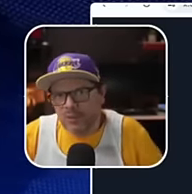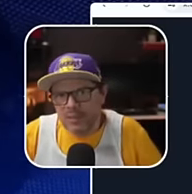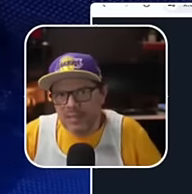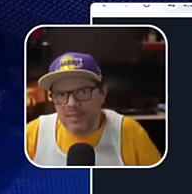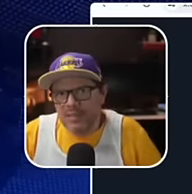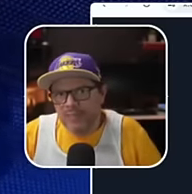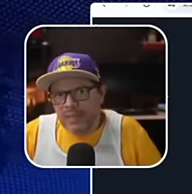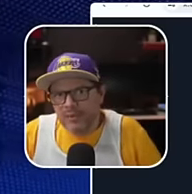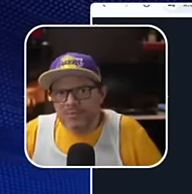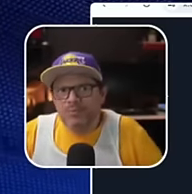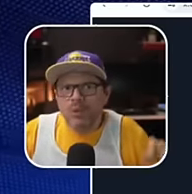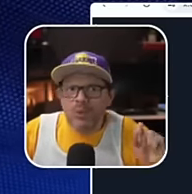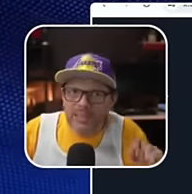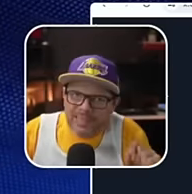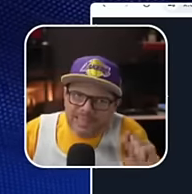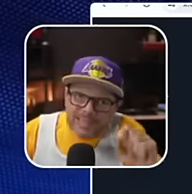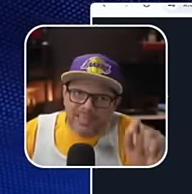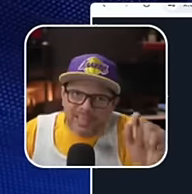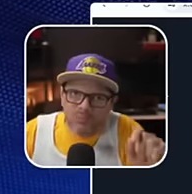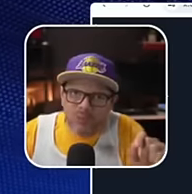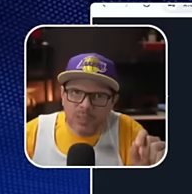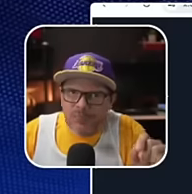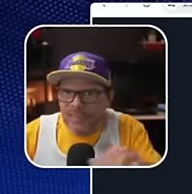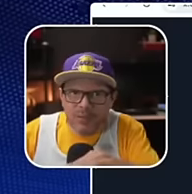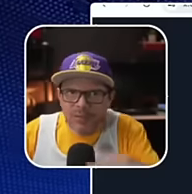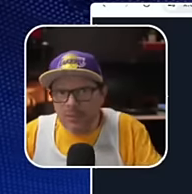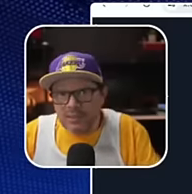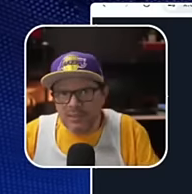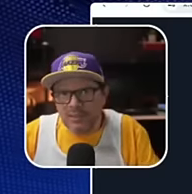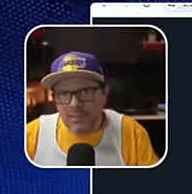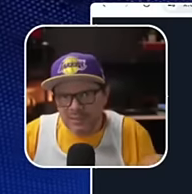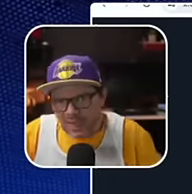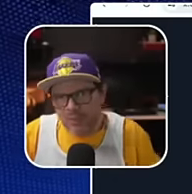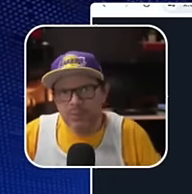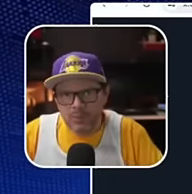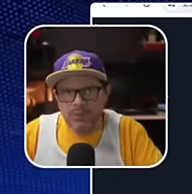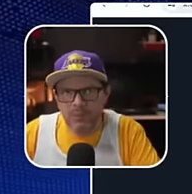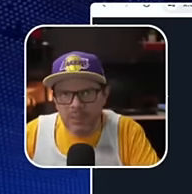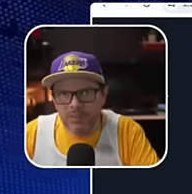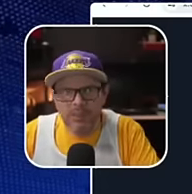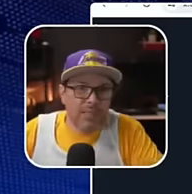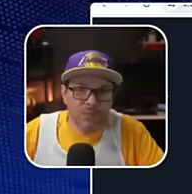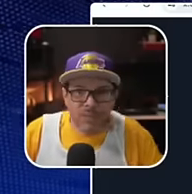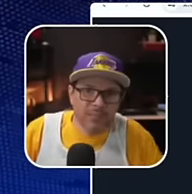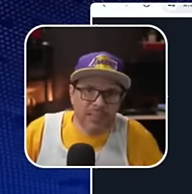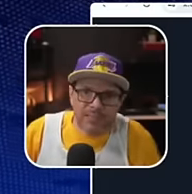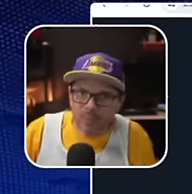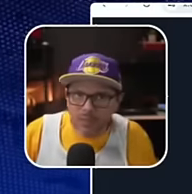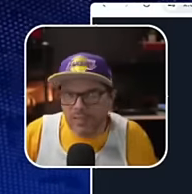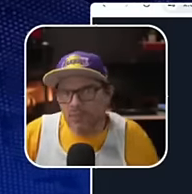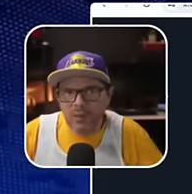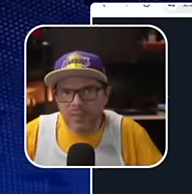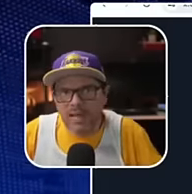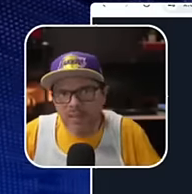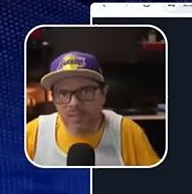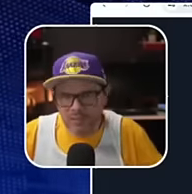territorio nacional Pero porque les quieren dar captura para que ya no continúen haciendo el daño al pueblo salvadoreño razones diferentes por las